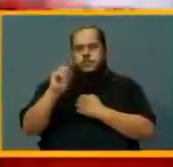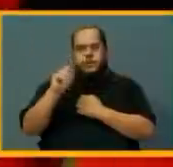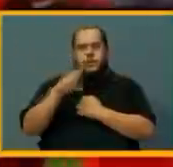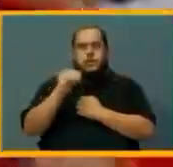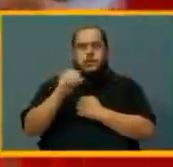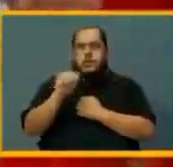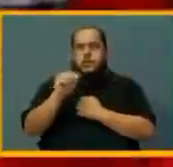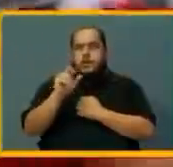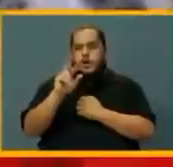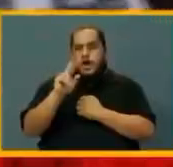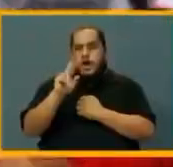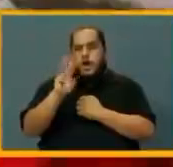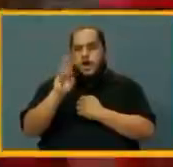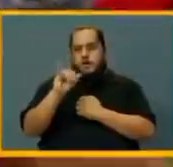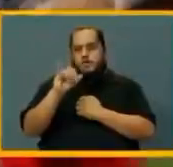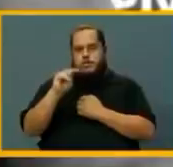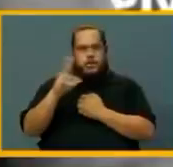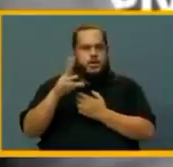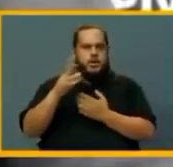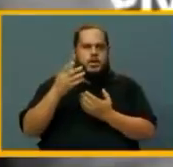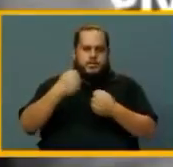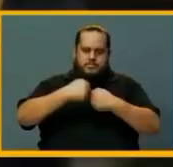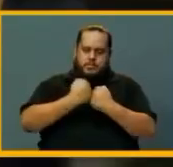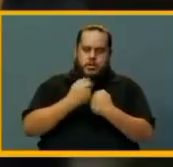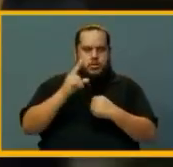una situación de lesión, no pueden estar.